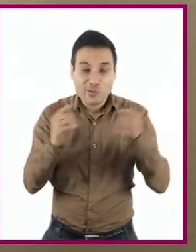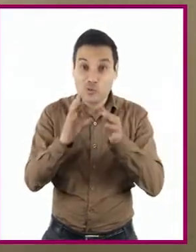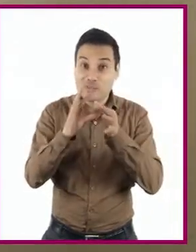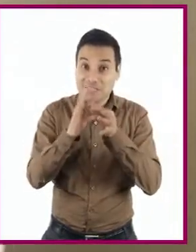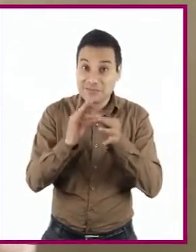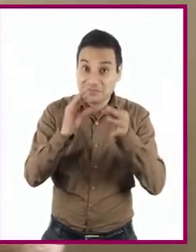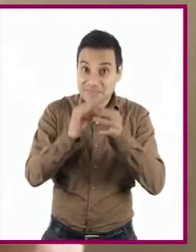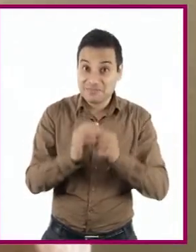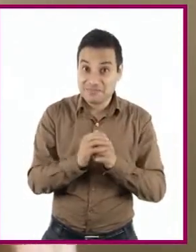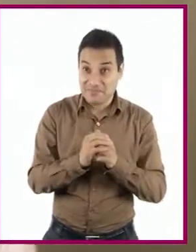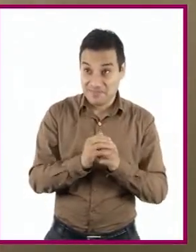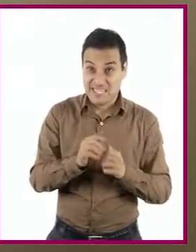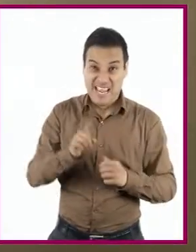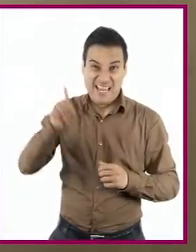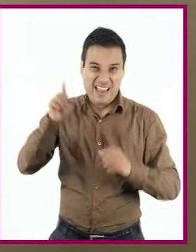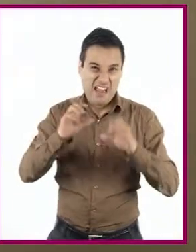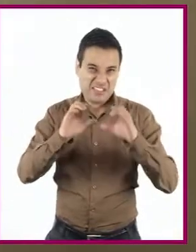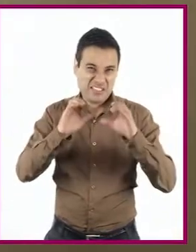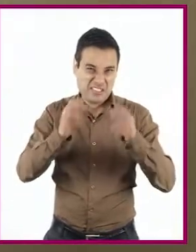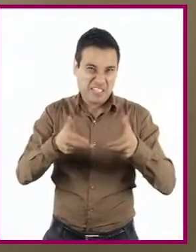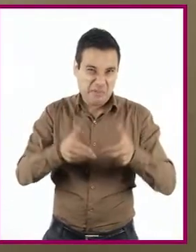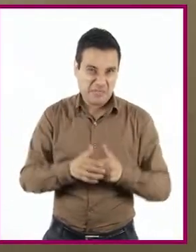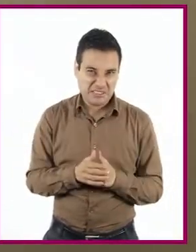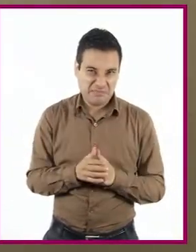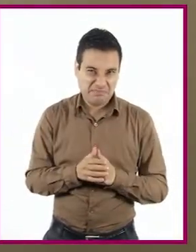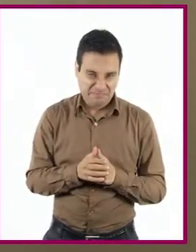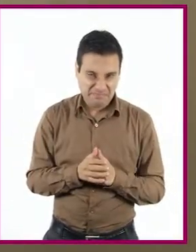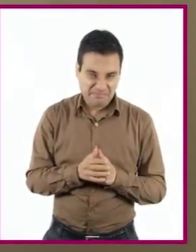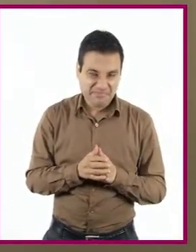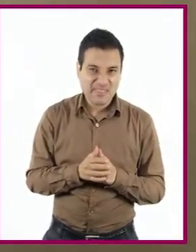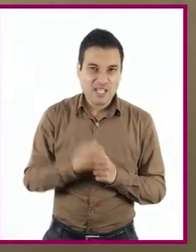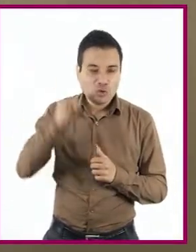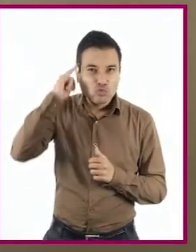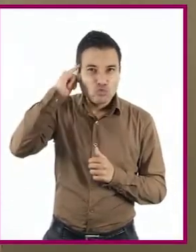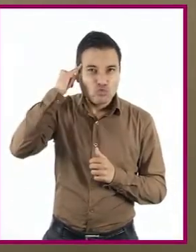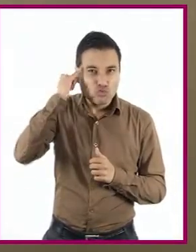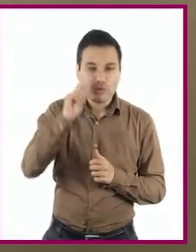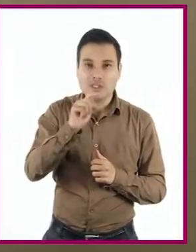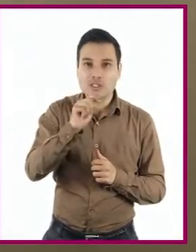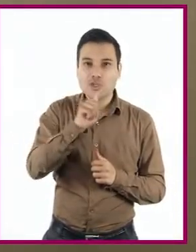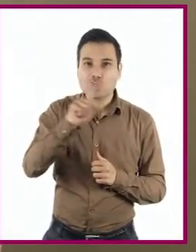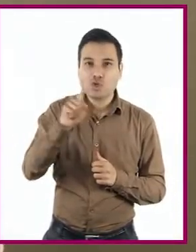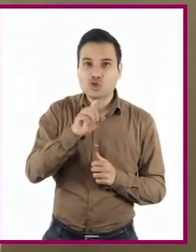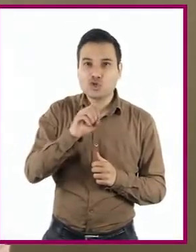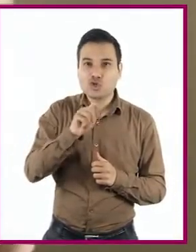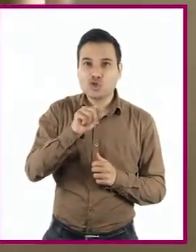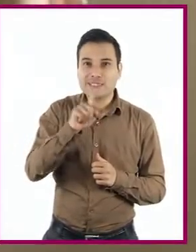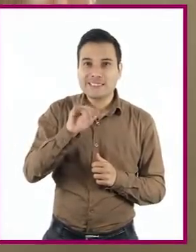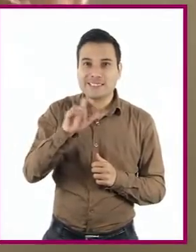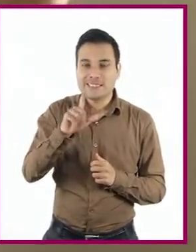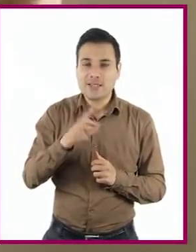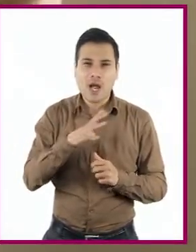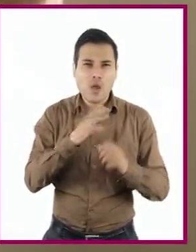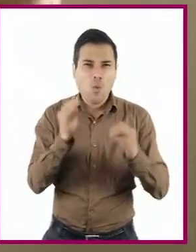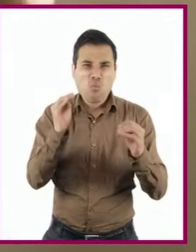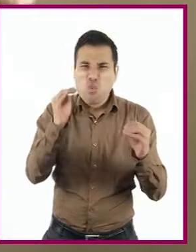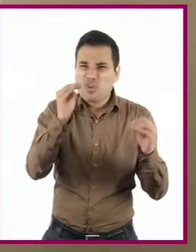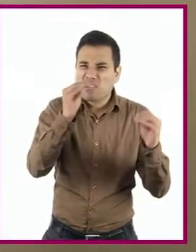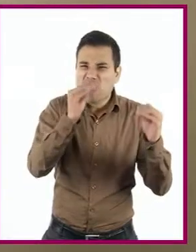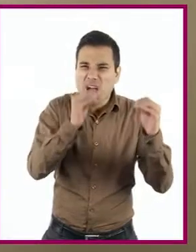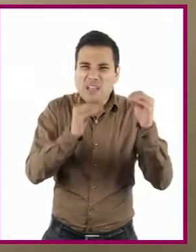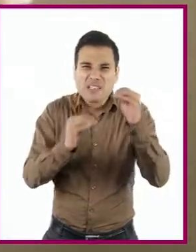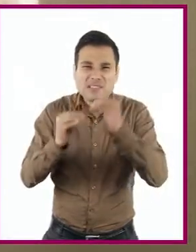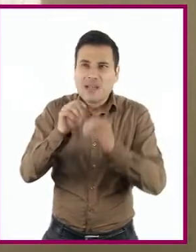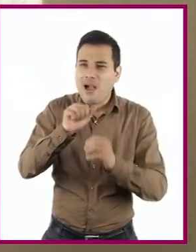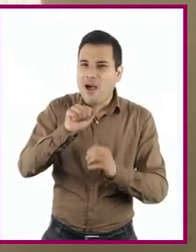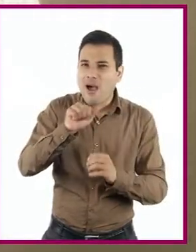de los Altos de Chiapas, un pueblo tzotzil, rodeado de montañas tan altas que las nubes